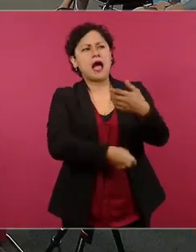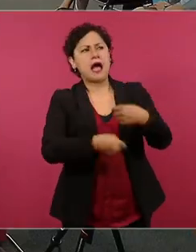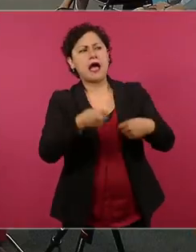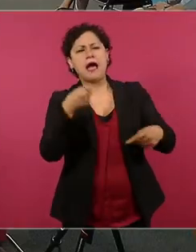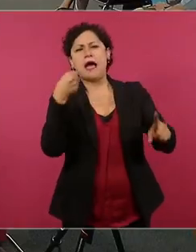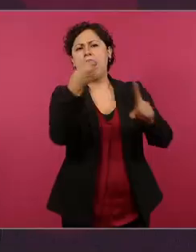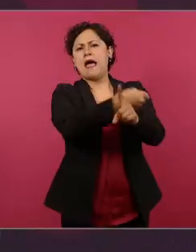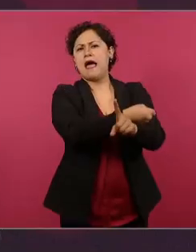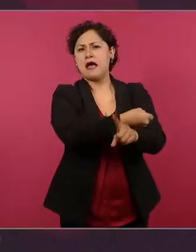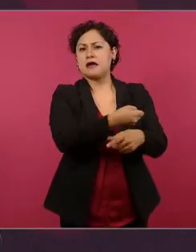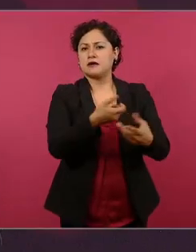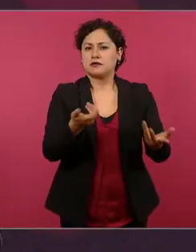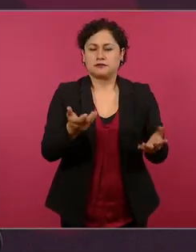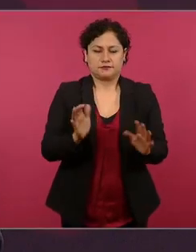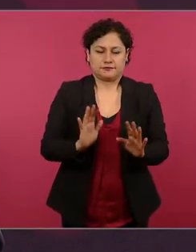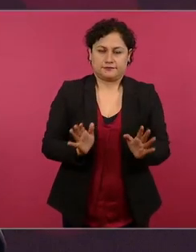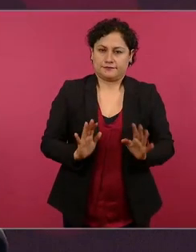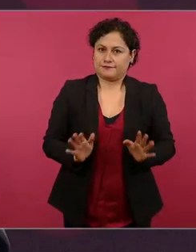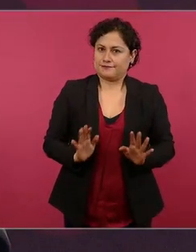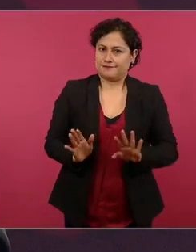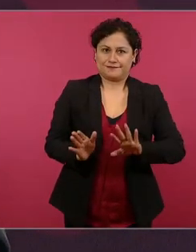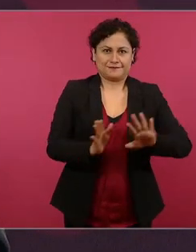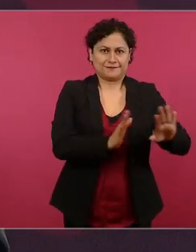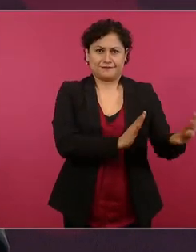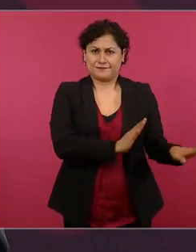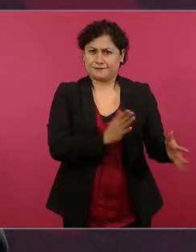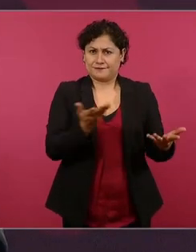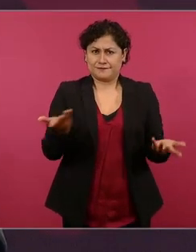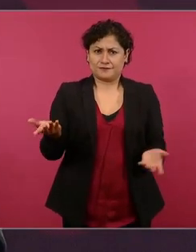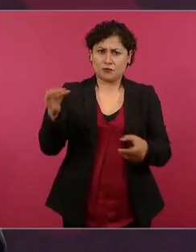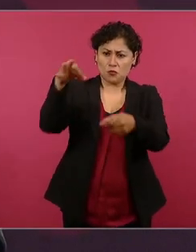Pero es a ejercer un derecho.